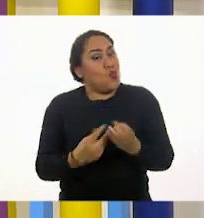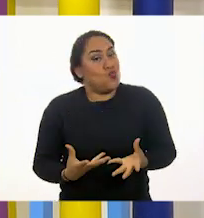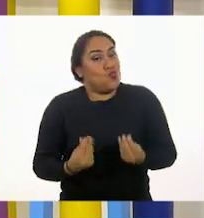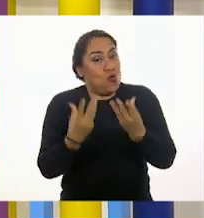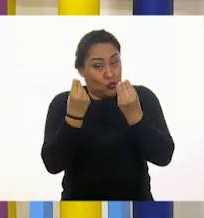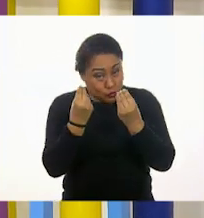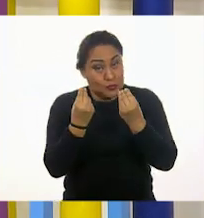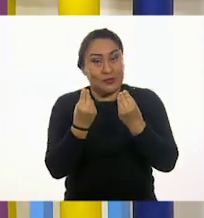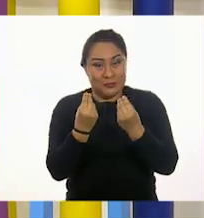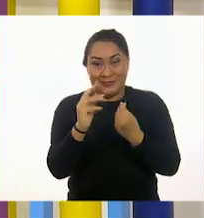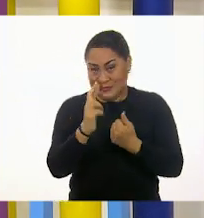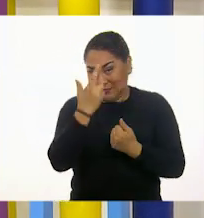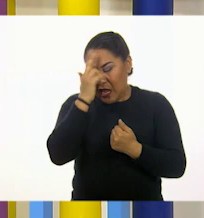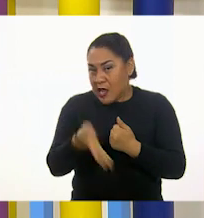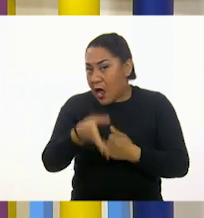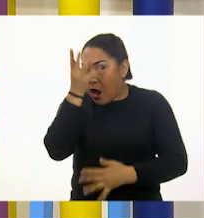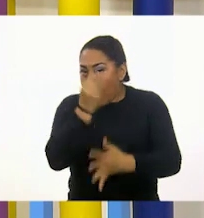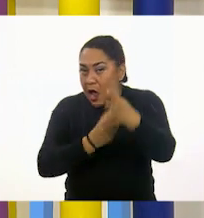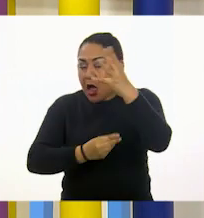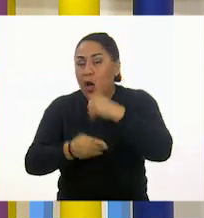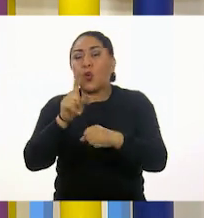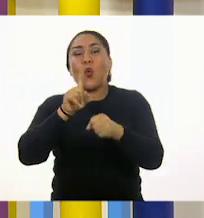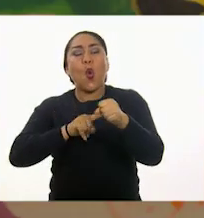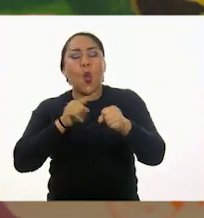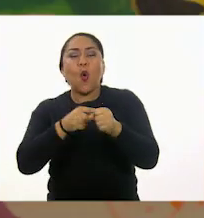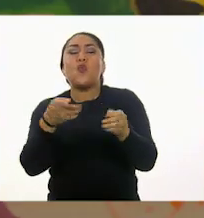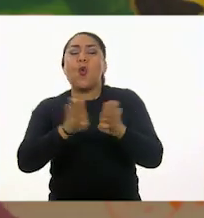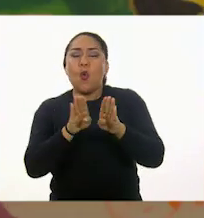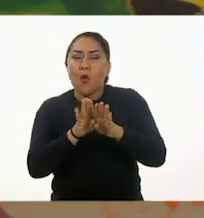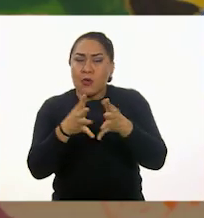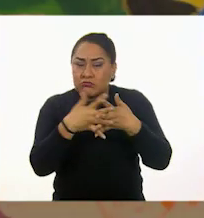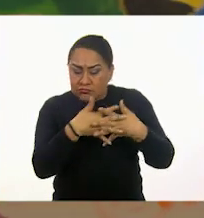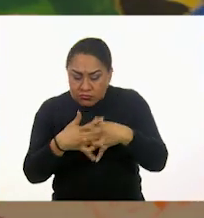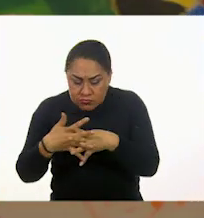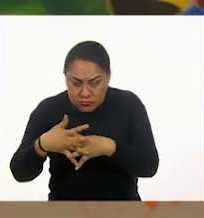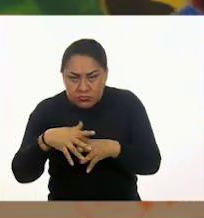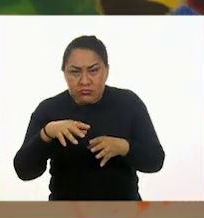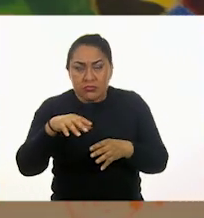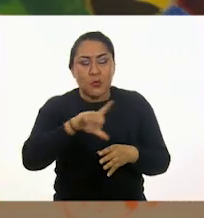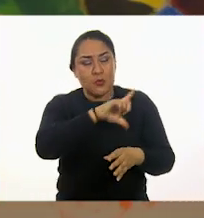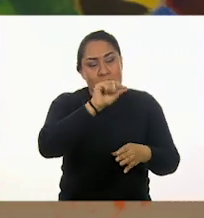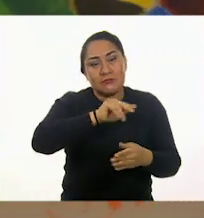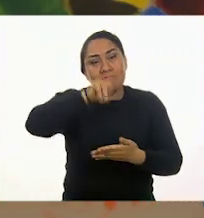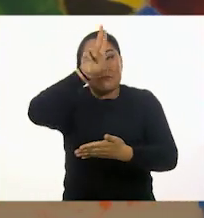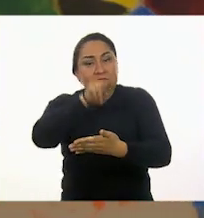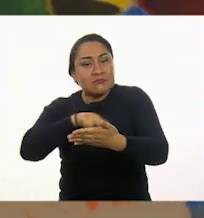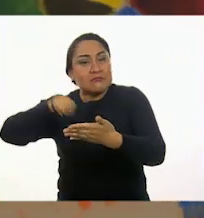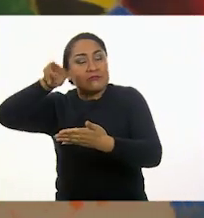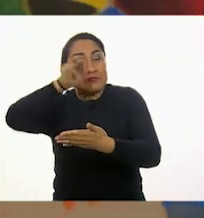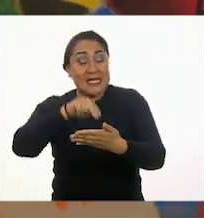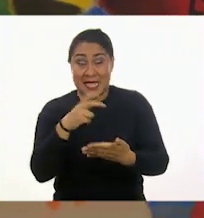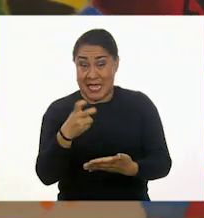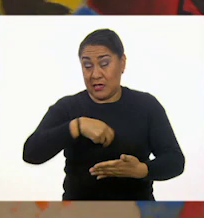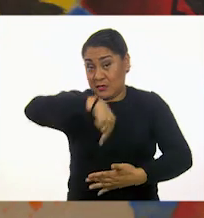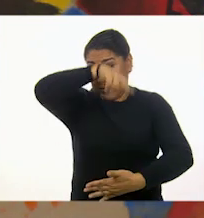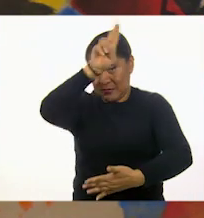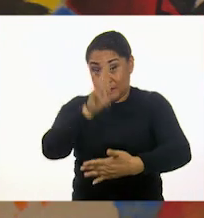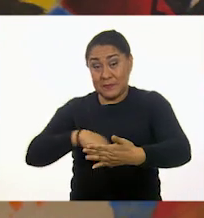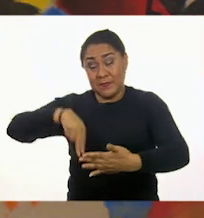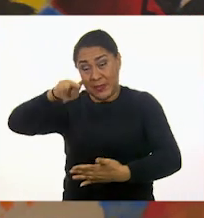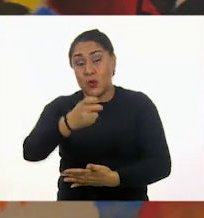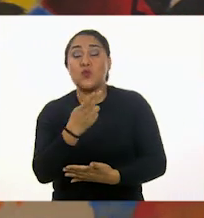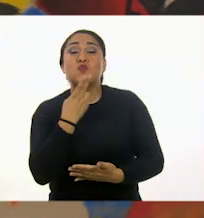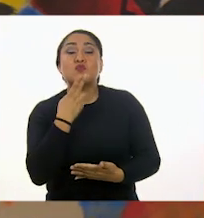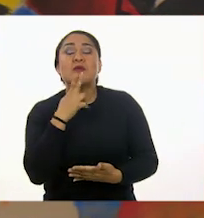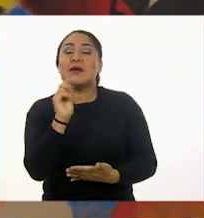aquí plasmamos todo, que aprender desde la mezcla de colores lo pasamos a este mural, porque el muralismo utiliza esta